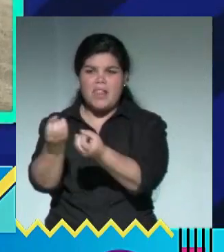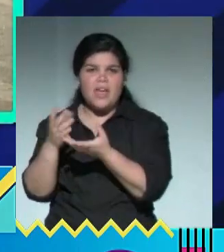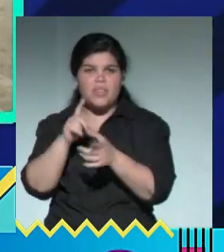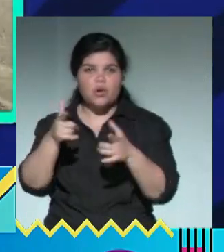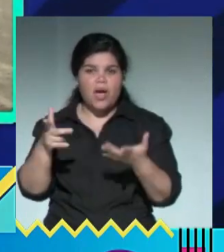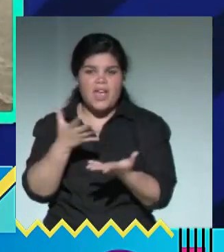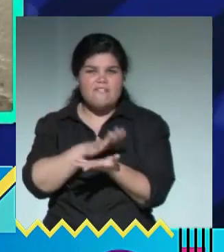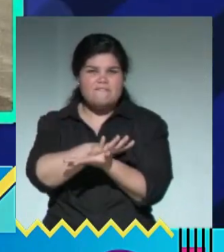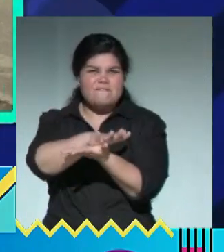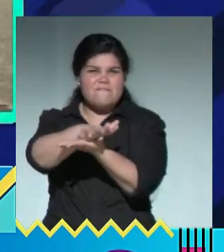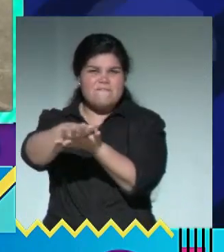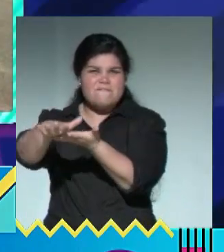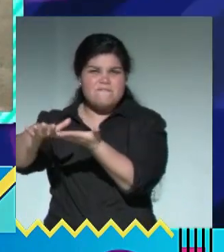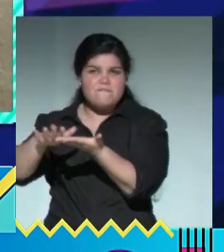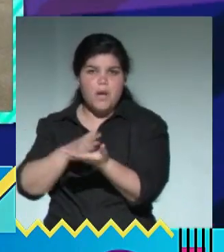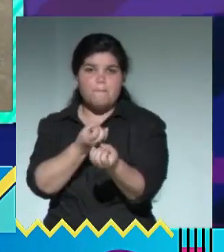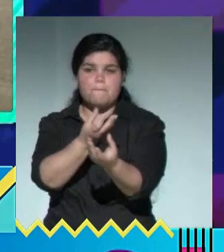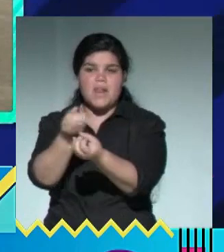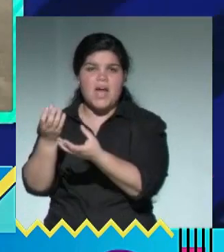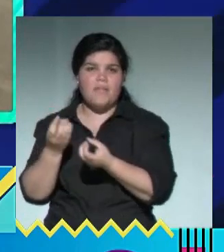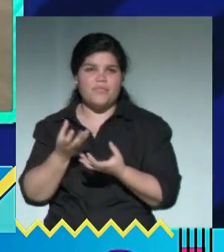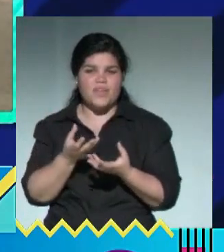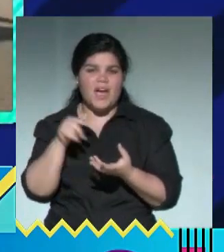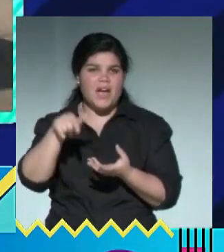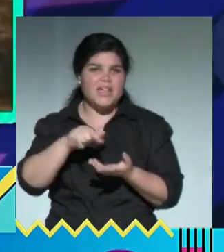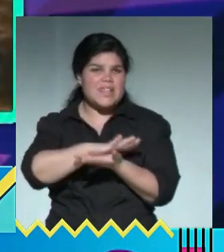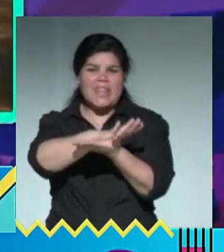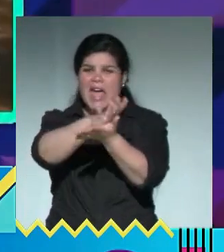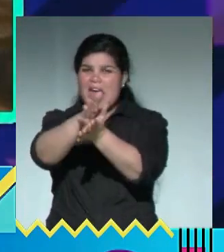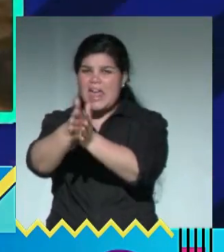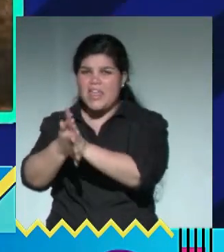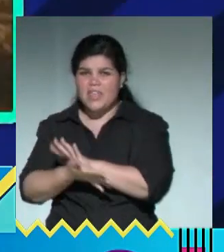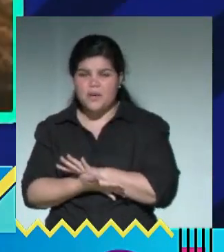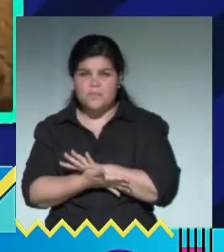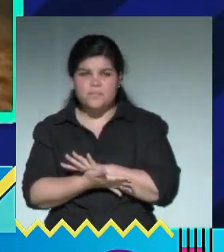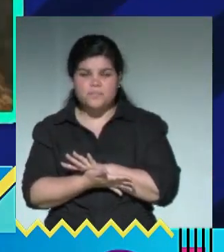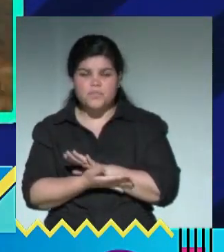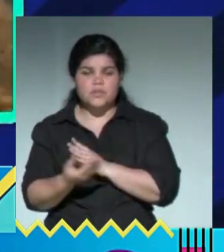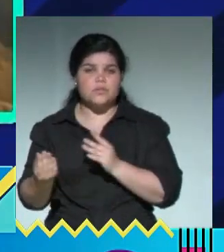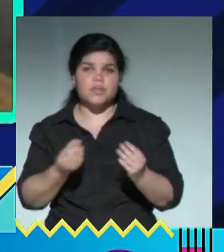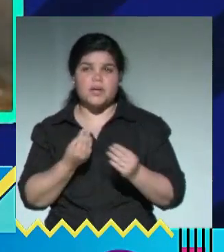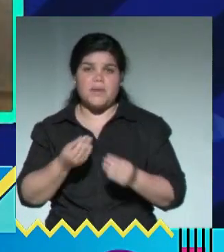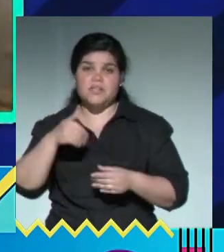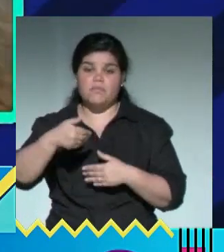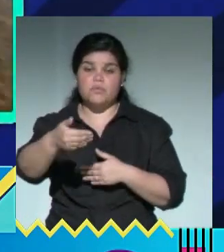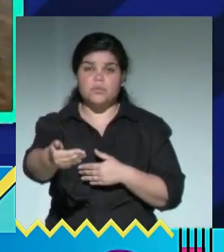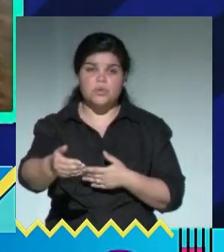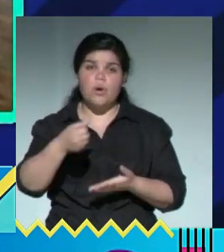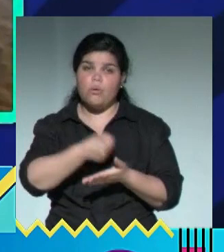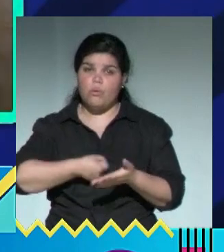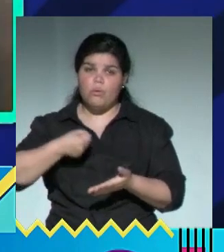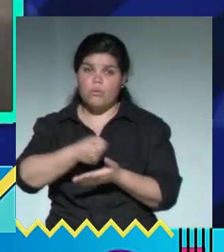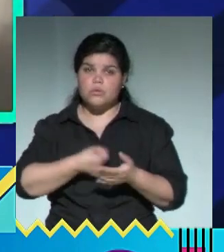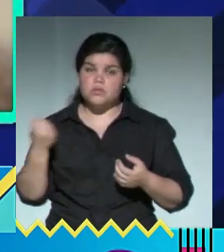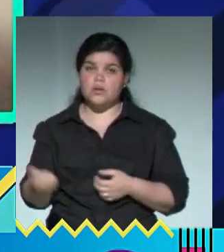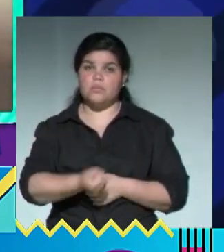de estar fijado por las plantas y la vegetación que se encontraban en el lugar. Con lo cual tenemos también un desafío grande, por eso también es